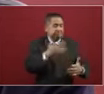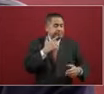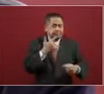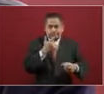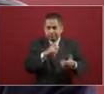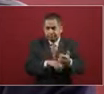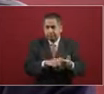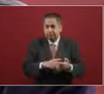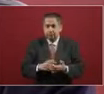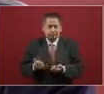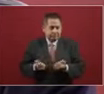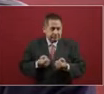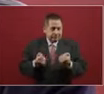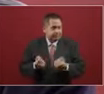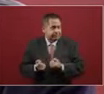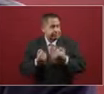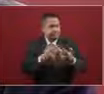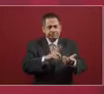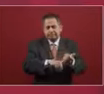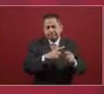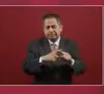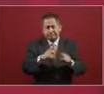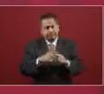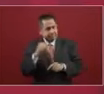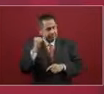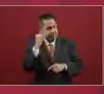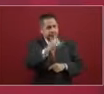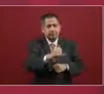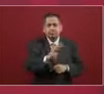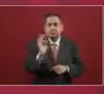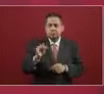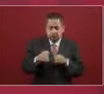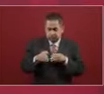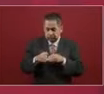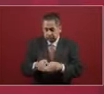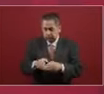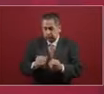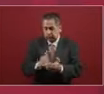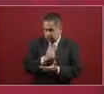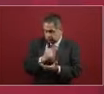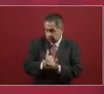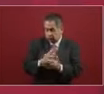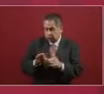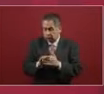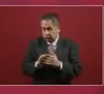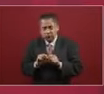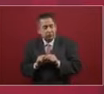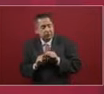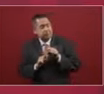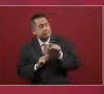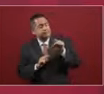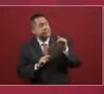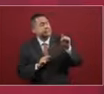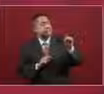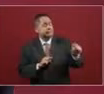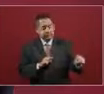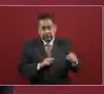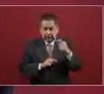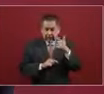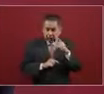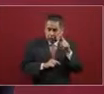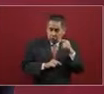o de carga de gasolinas, ¿no?, ya sea en los puertos o en las estaciones de distribución que existen.